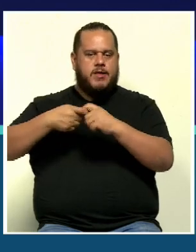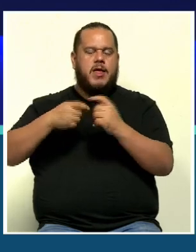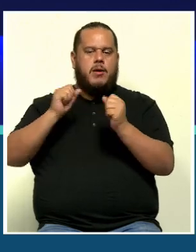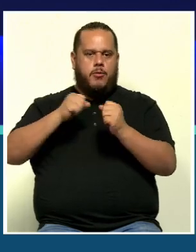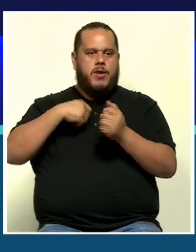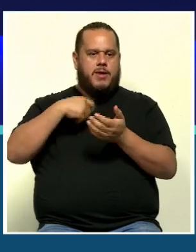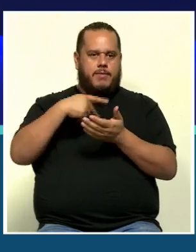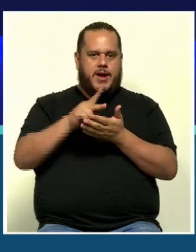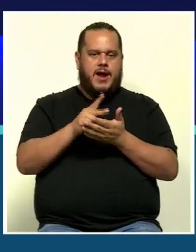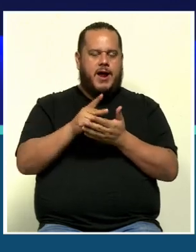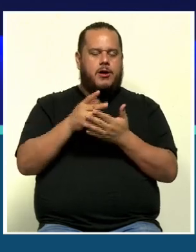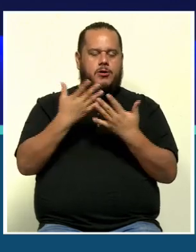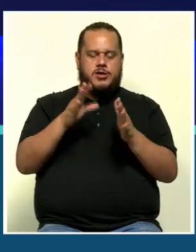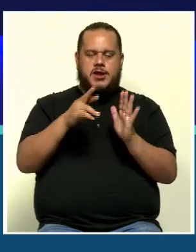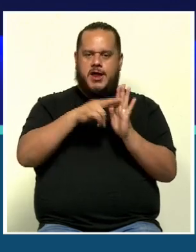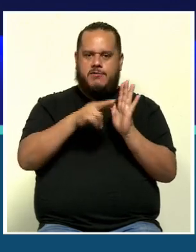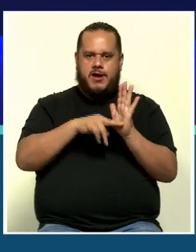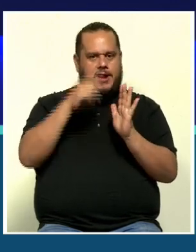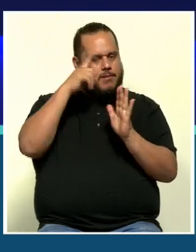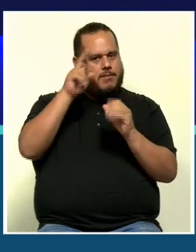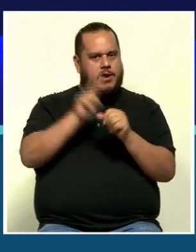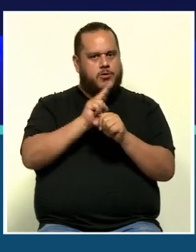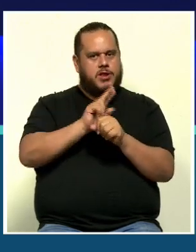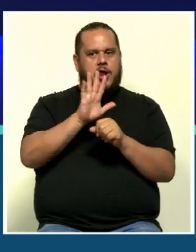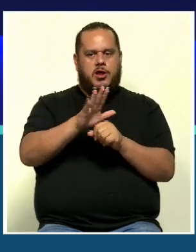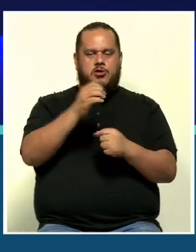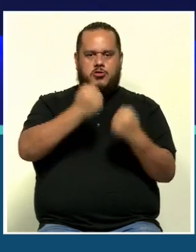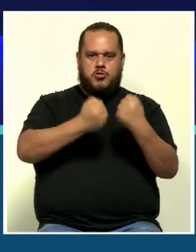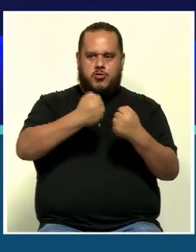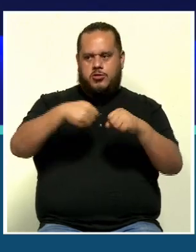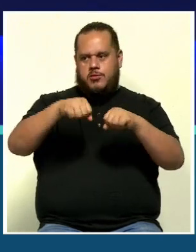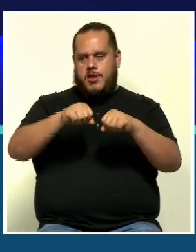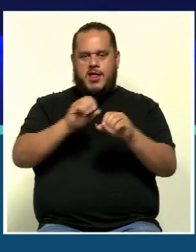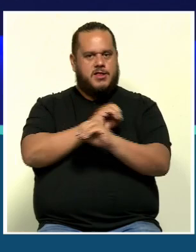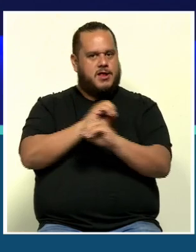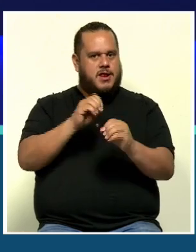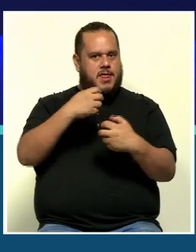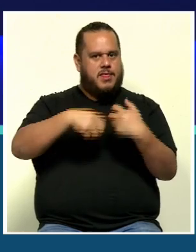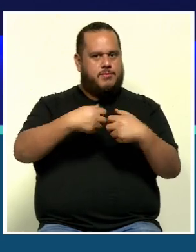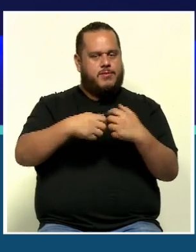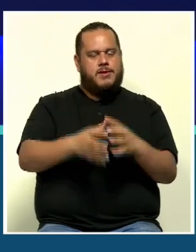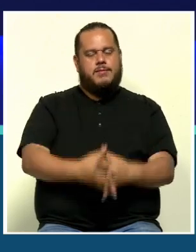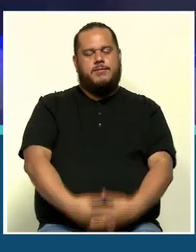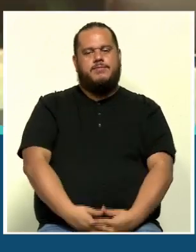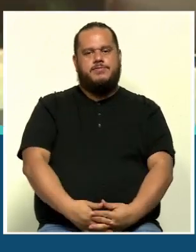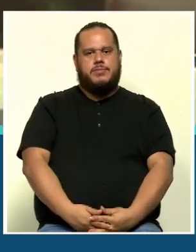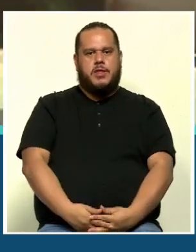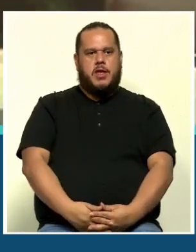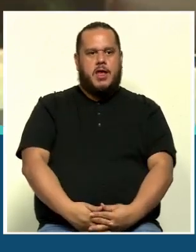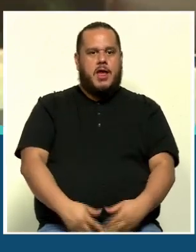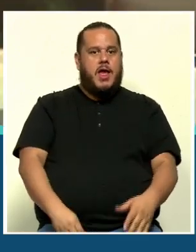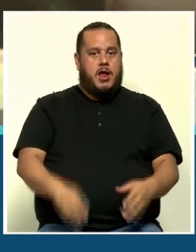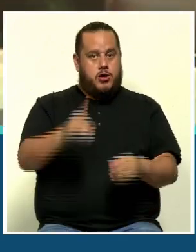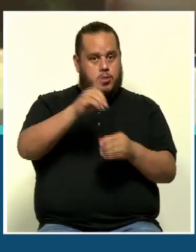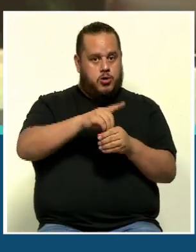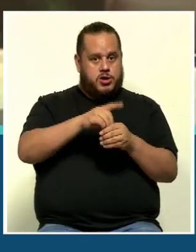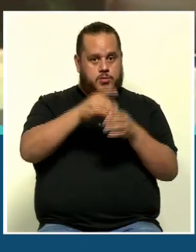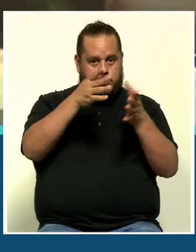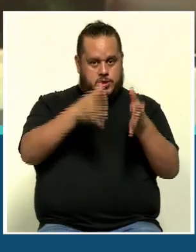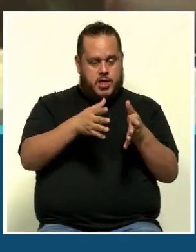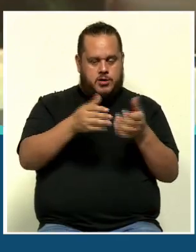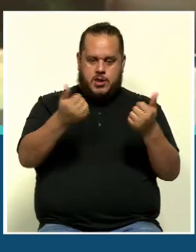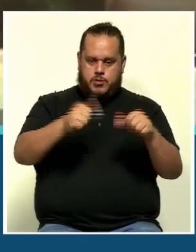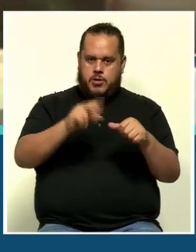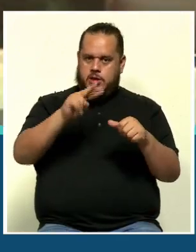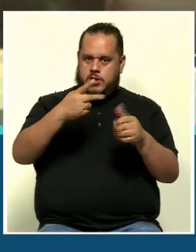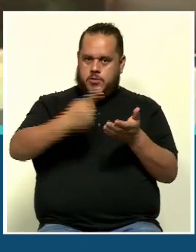y quedar así en regla para utilizar sus automotores sin ningún problema. Los legisladores aprobaron en segundo